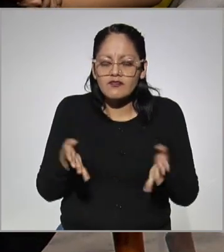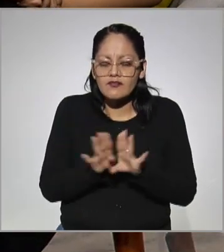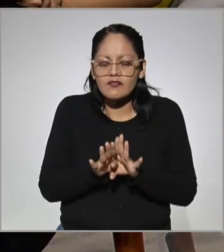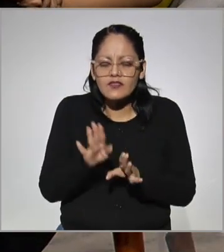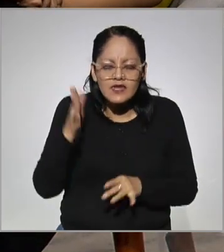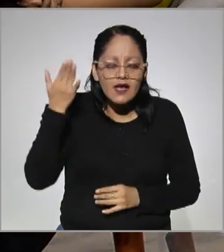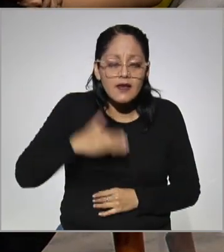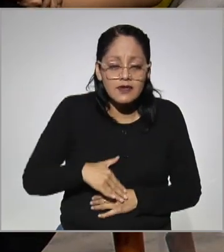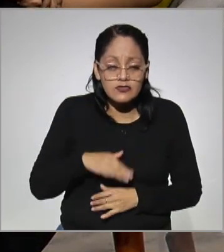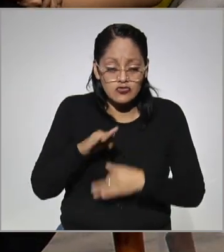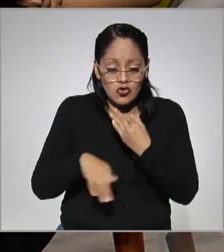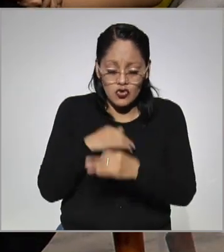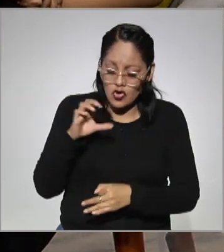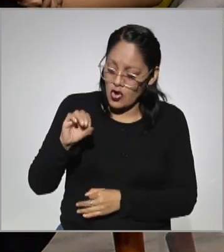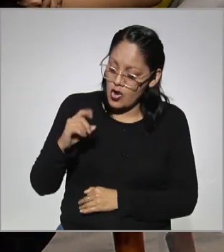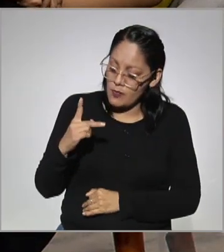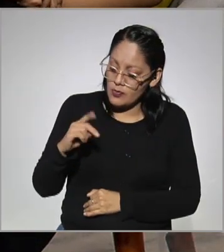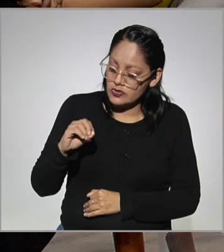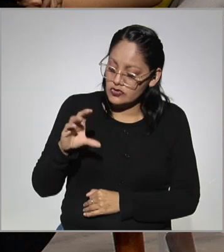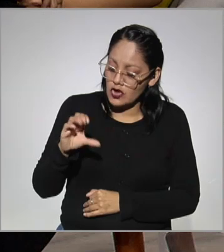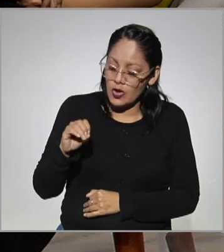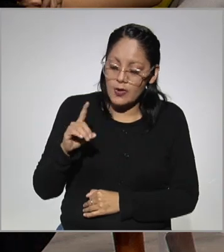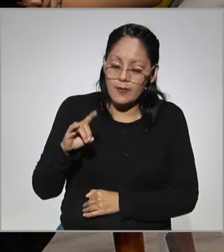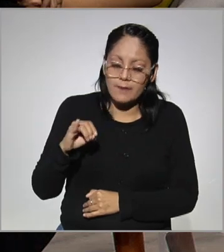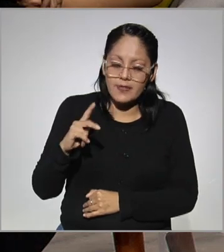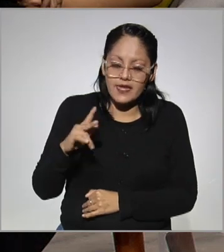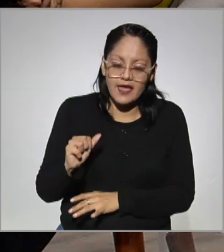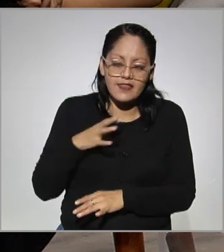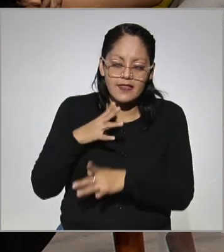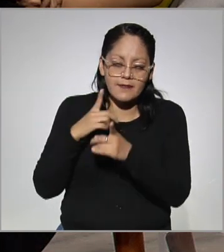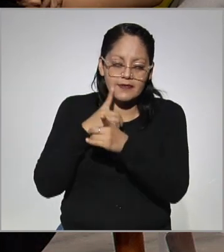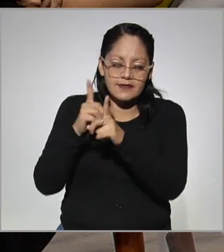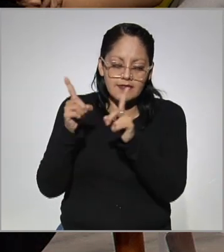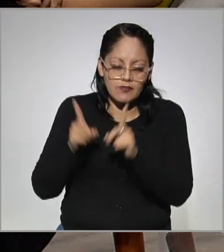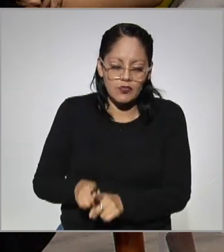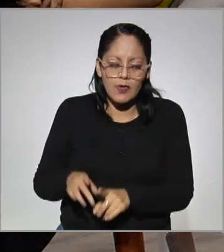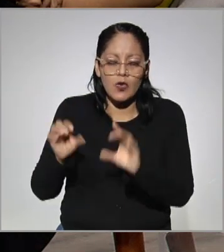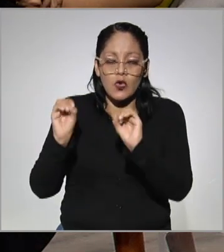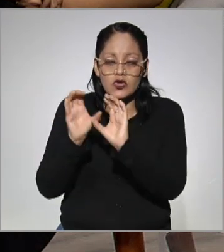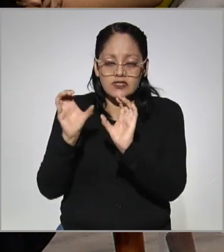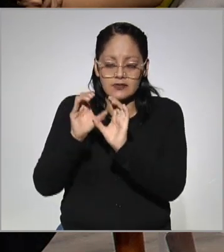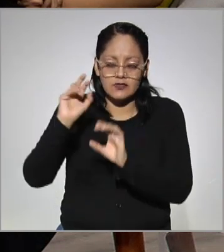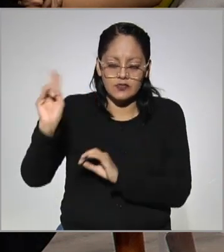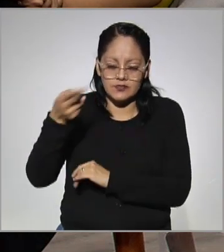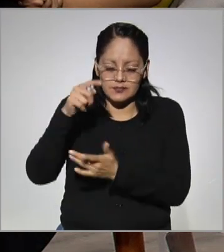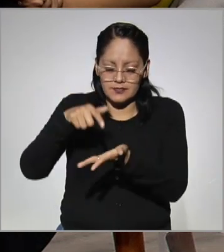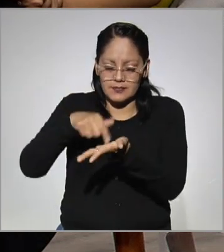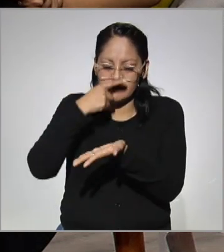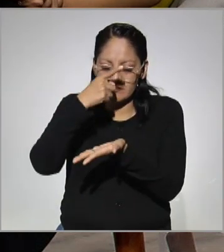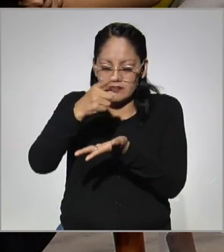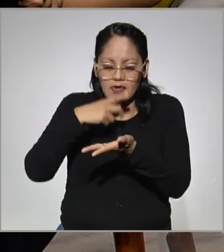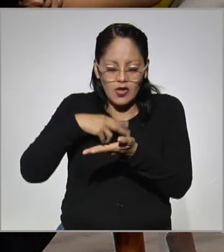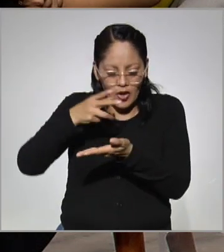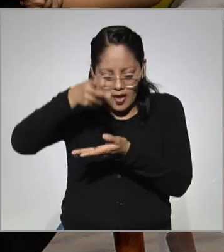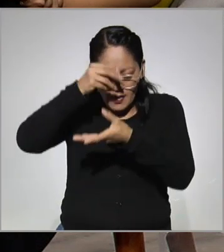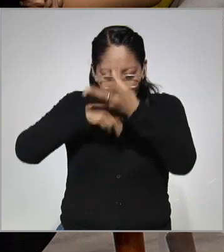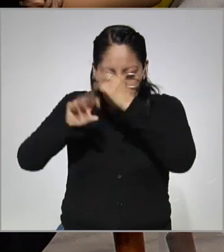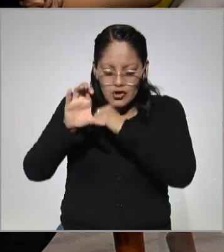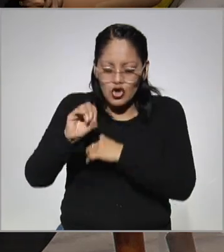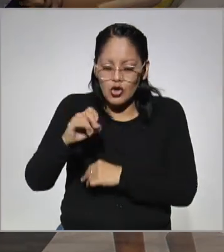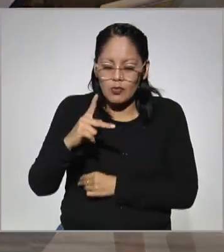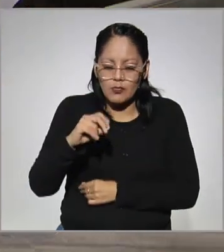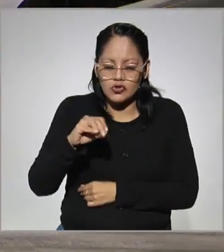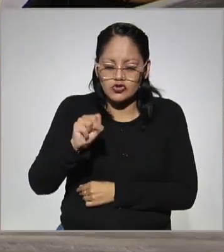saberlo? Todos los que hacen colposcopía deben tener un diplomado, un certificado de una universidad que dice que hicieron su diplomado en colposcopía, ¿no?